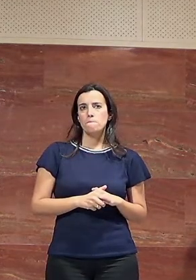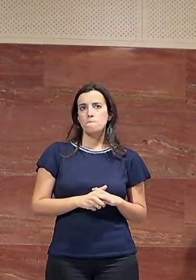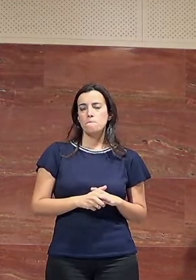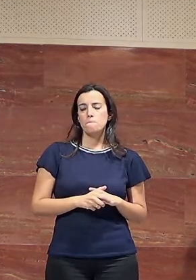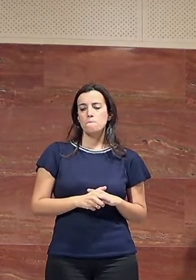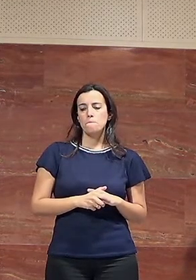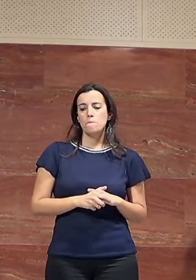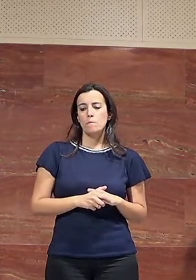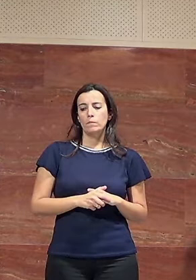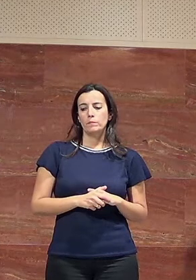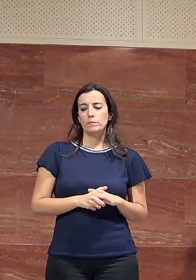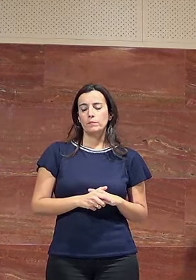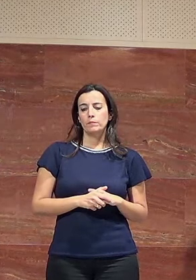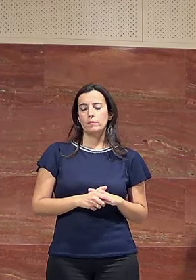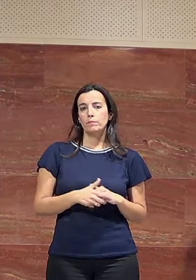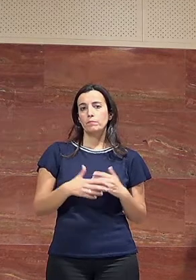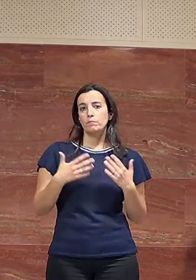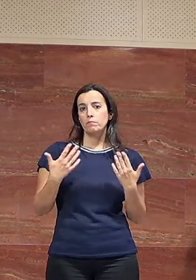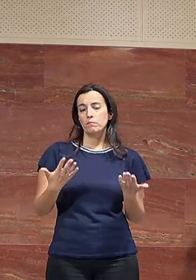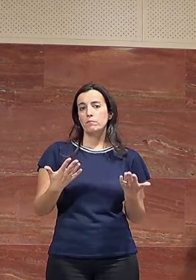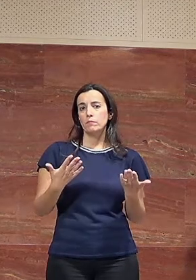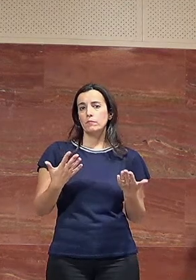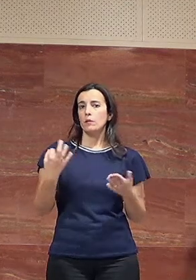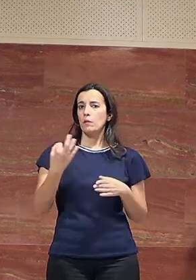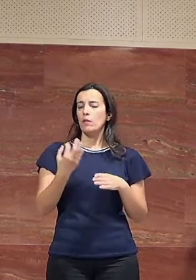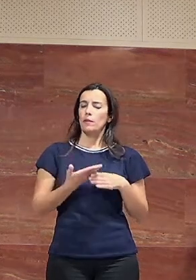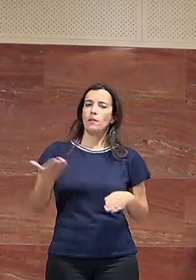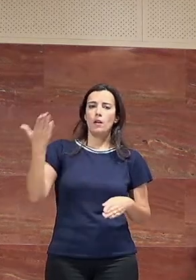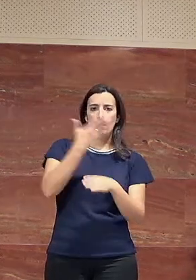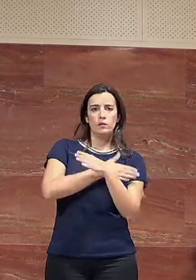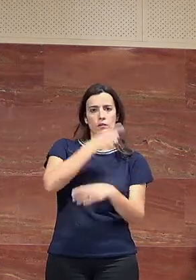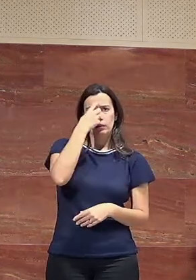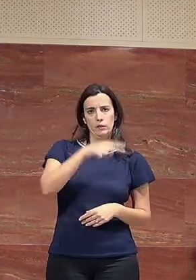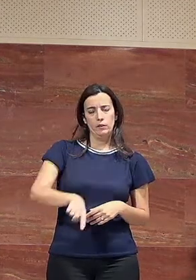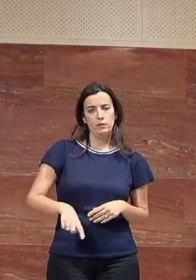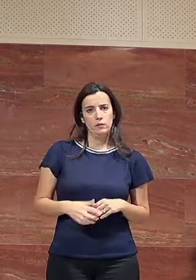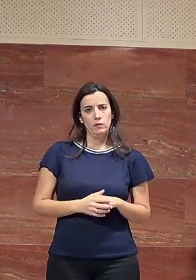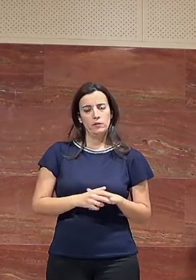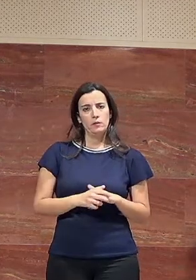y así esas cosas se deben anticipar mucho. Anticipar mucho.